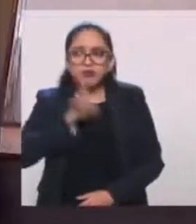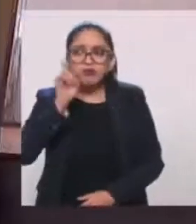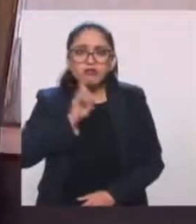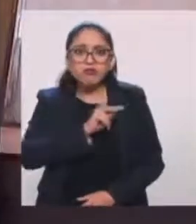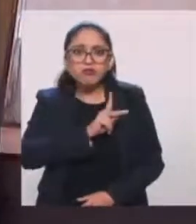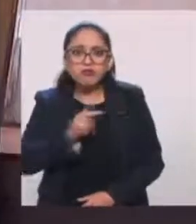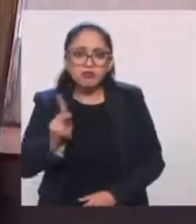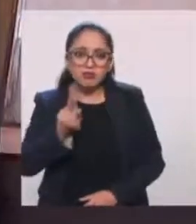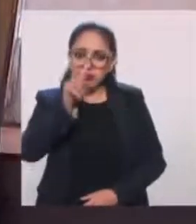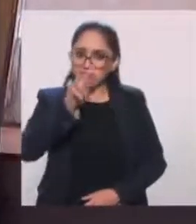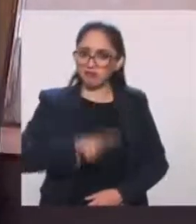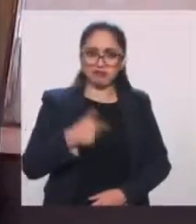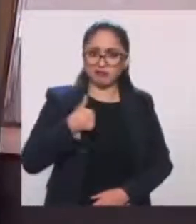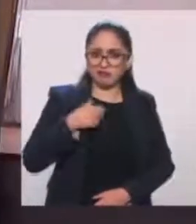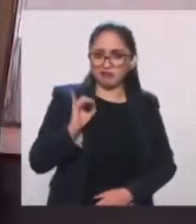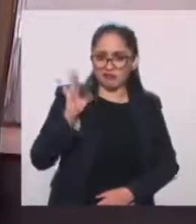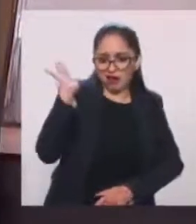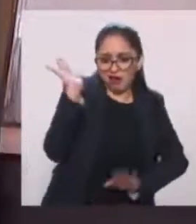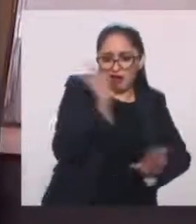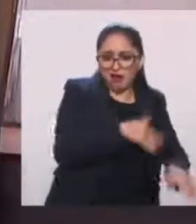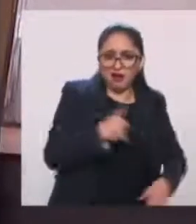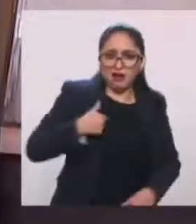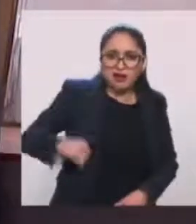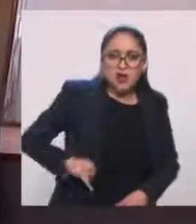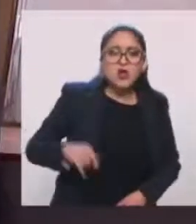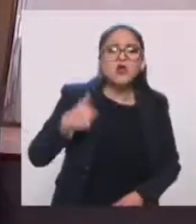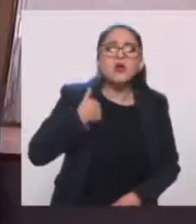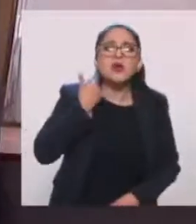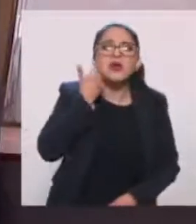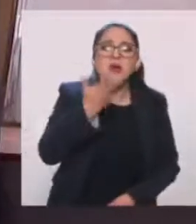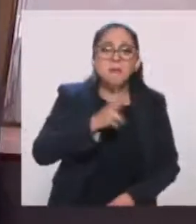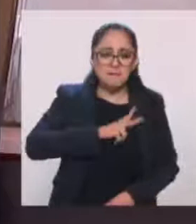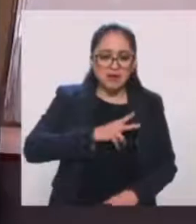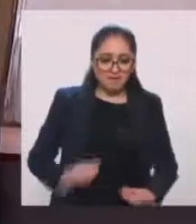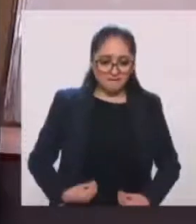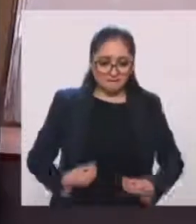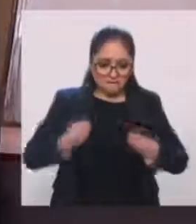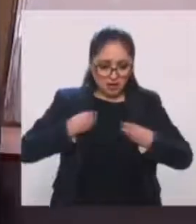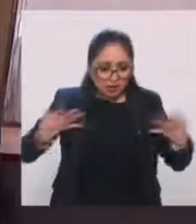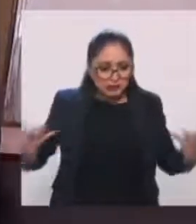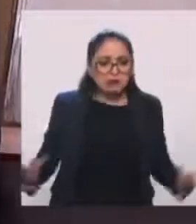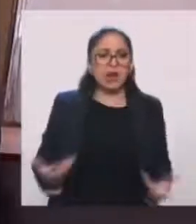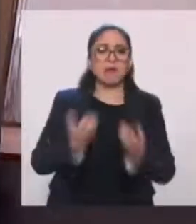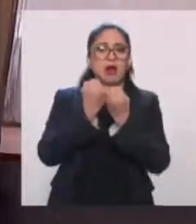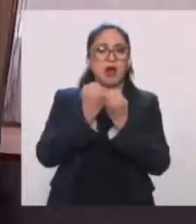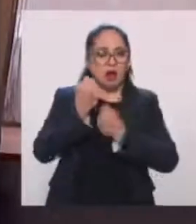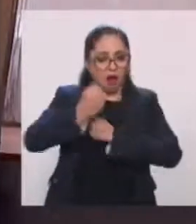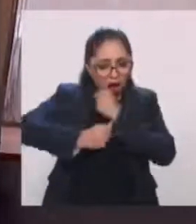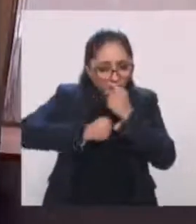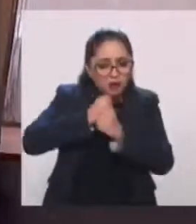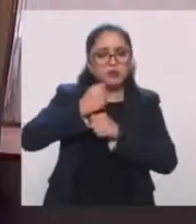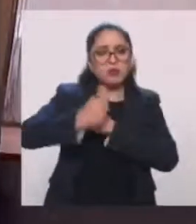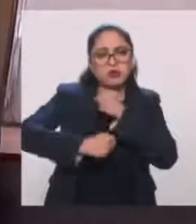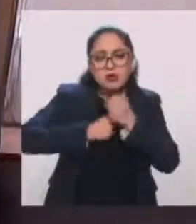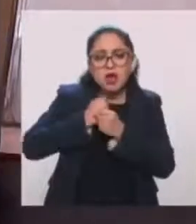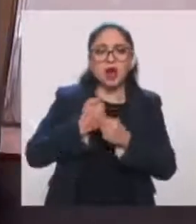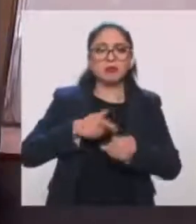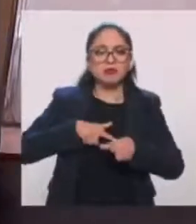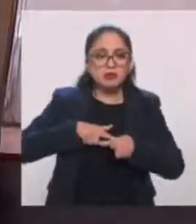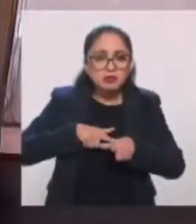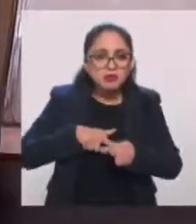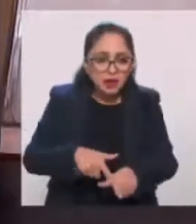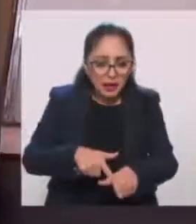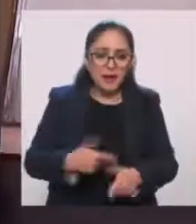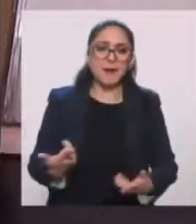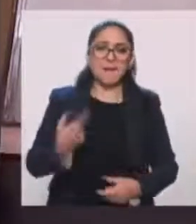que dije, yo quiero salvar mi vida y quiero vivir muchos años. De ahí yo empecé a ayudar a las personas,